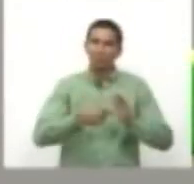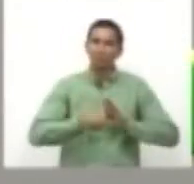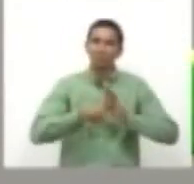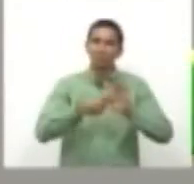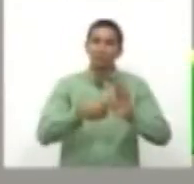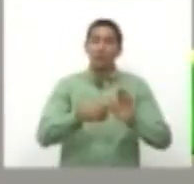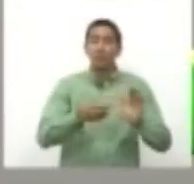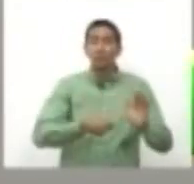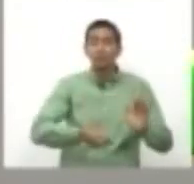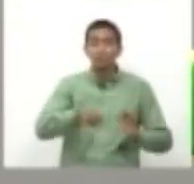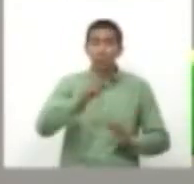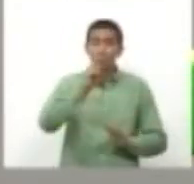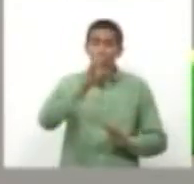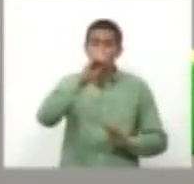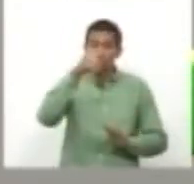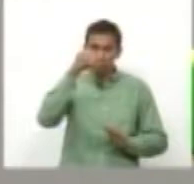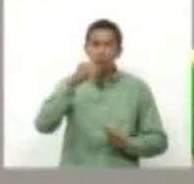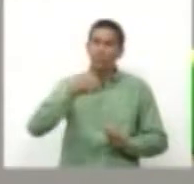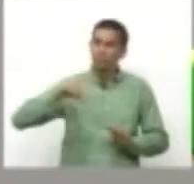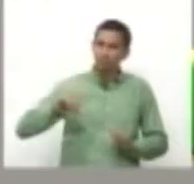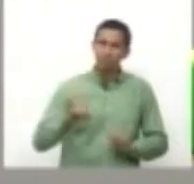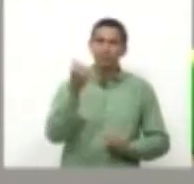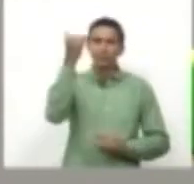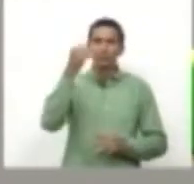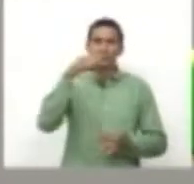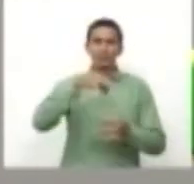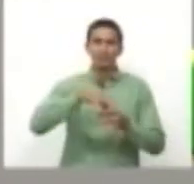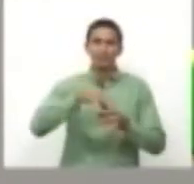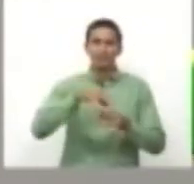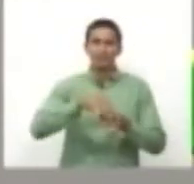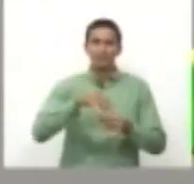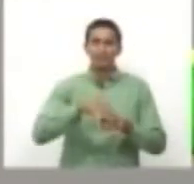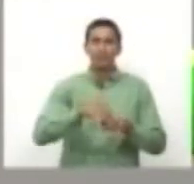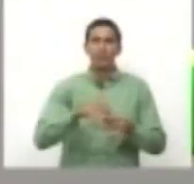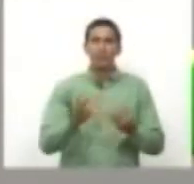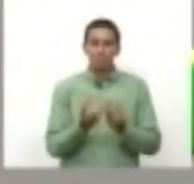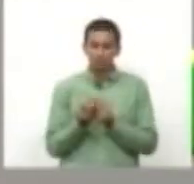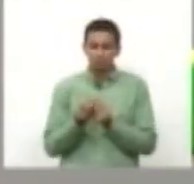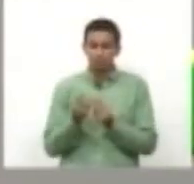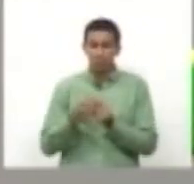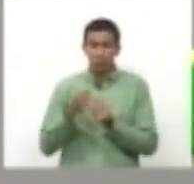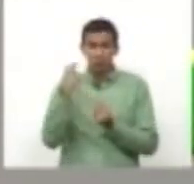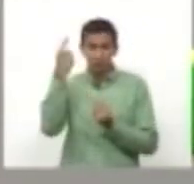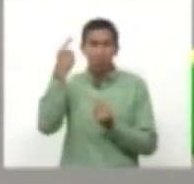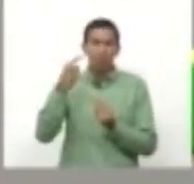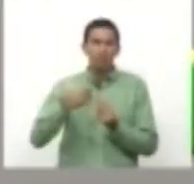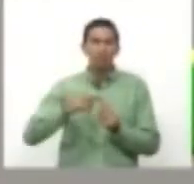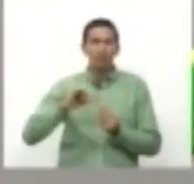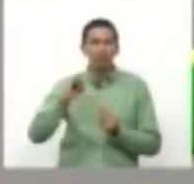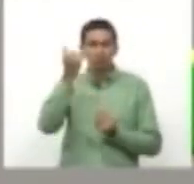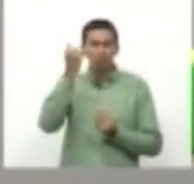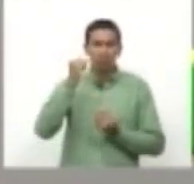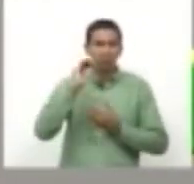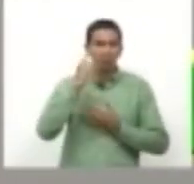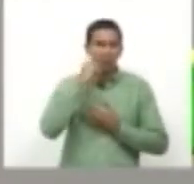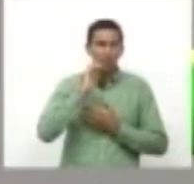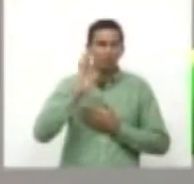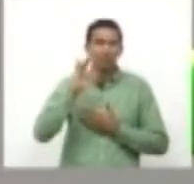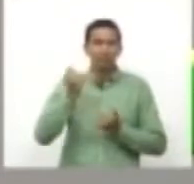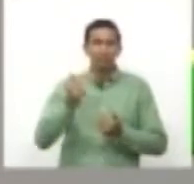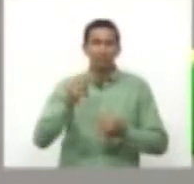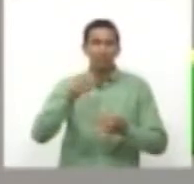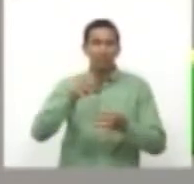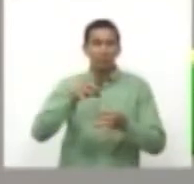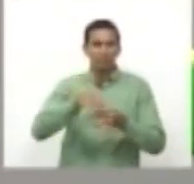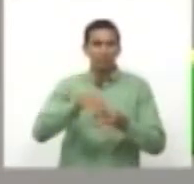el 2 de octubre tenemos que salir a votar por el sí. El partido está matriculado con esa esperanza de ponerle fin a esta guerra que